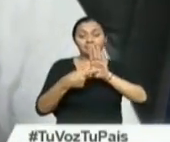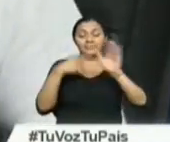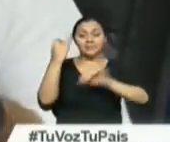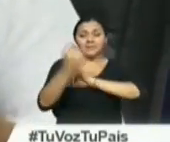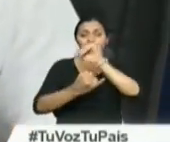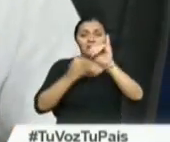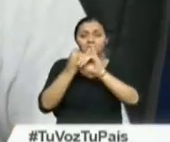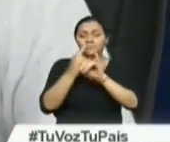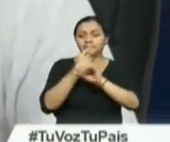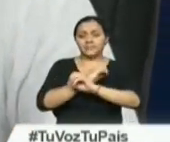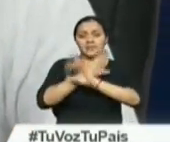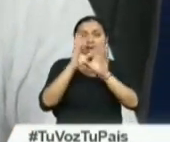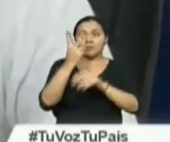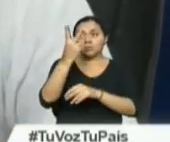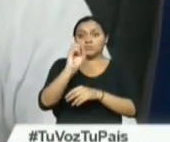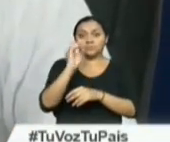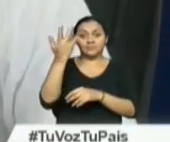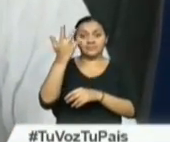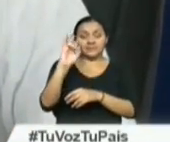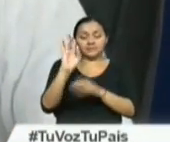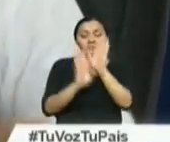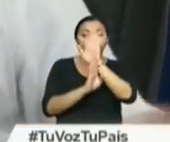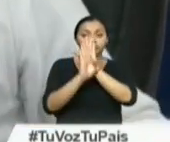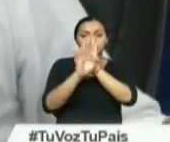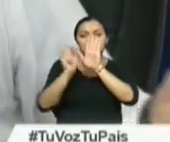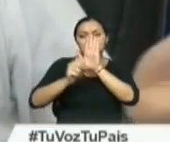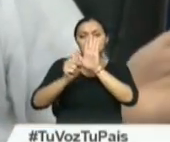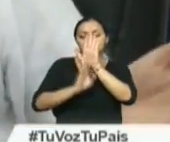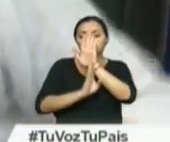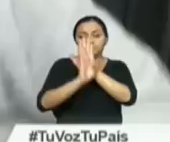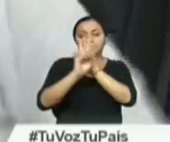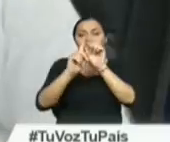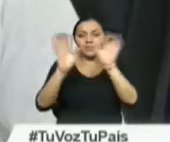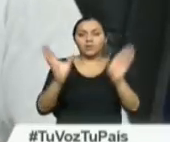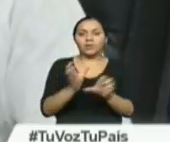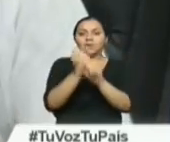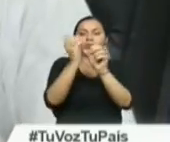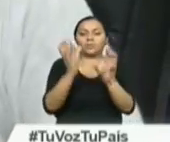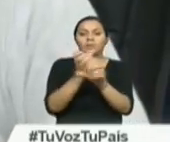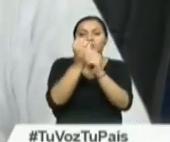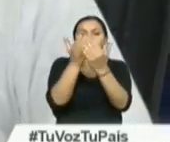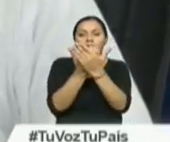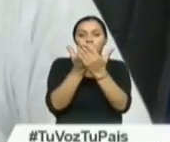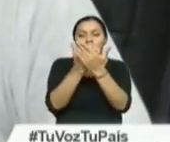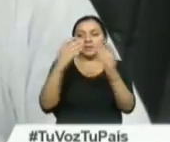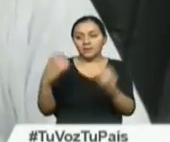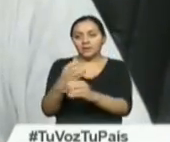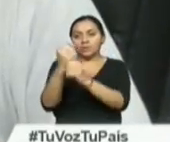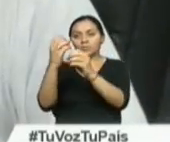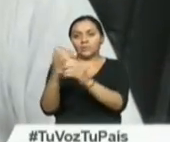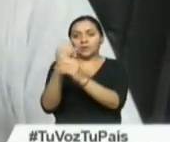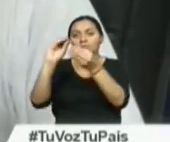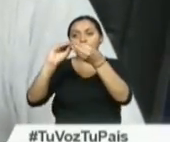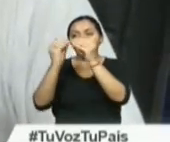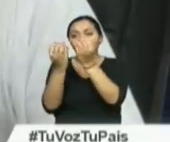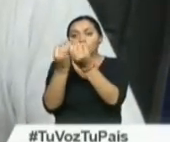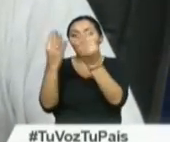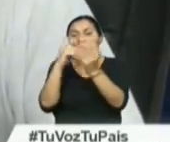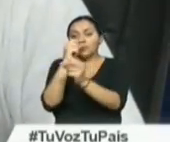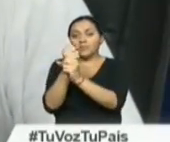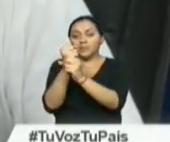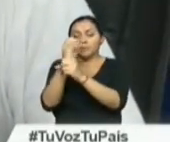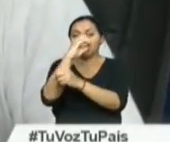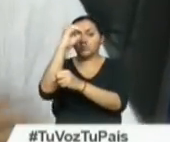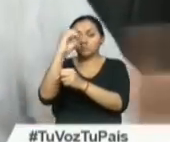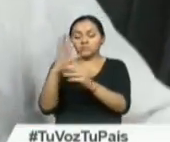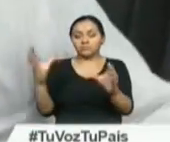internacionales. El 2017 creceremos y ya se están reflejando las cifras económicas positivas, económicas